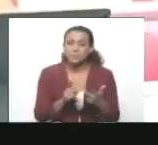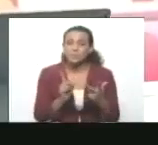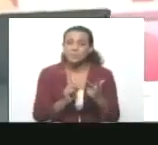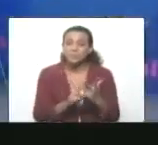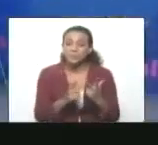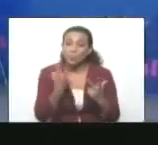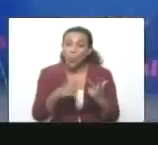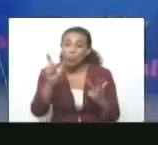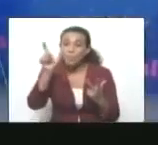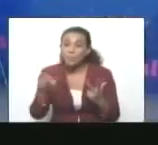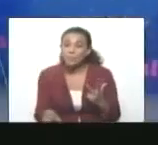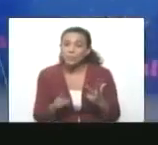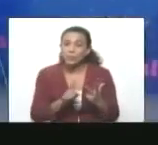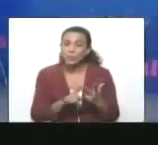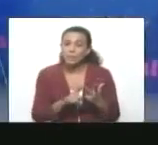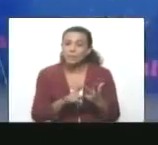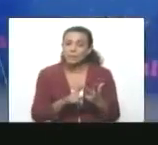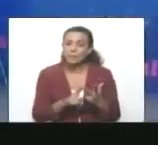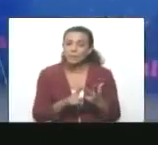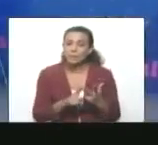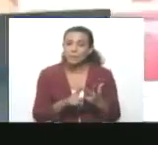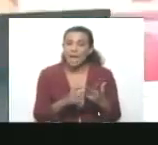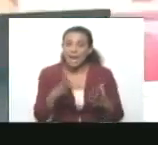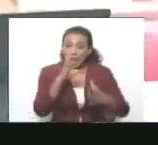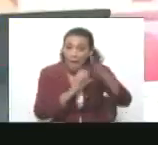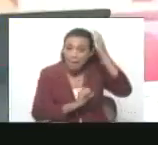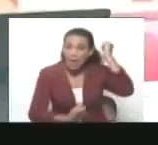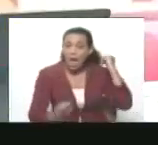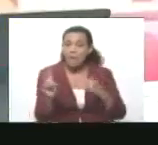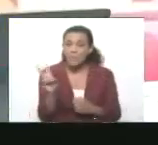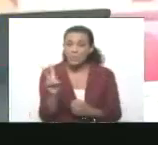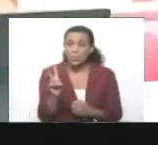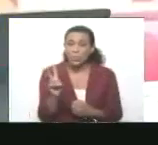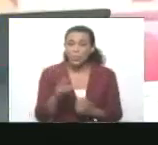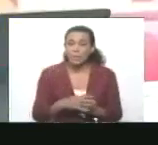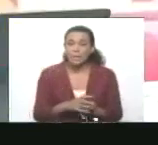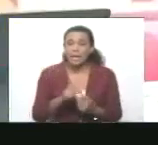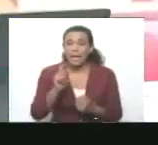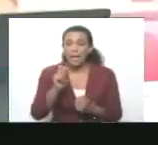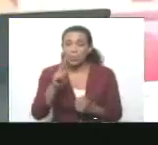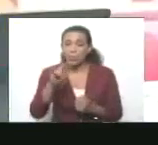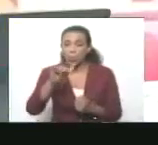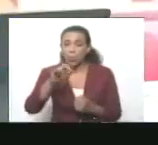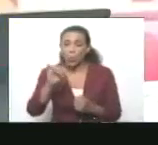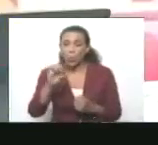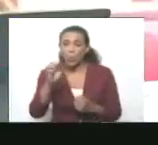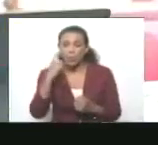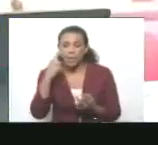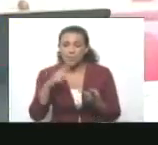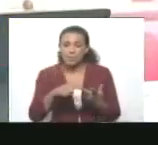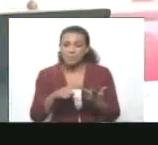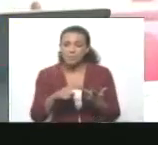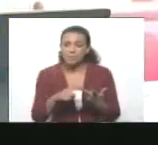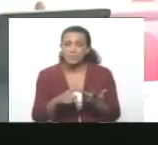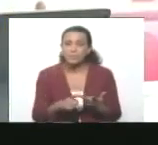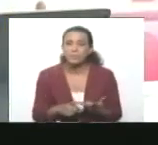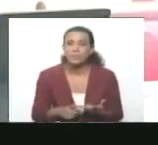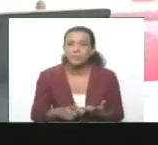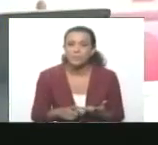¿verdad? Igualmente está de la Embajada de Venezuela en Túnez, Safa